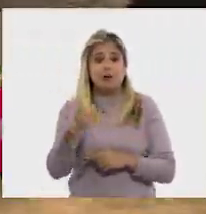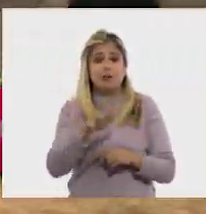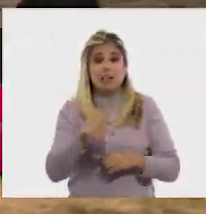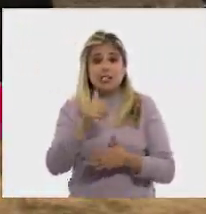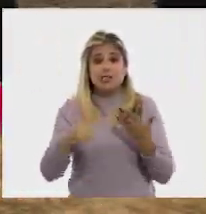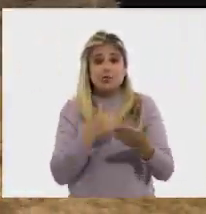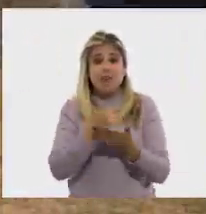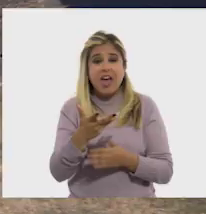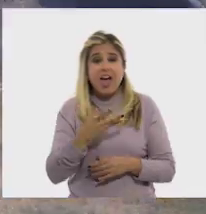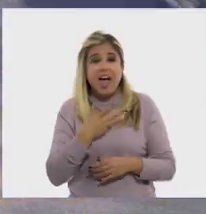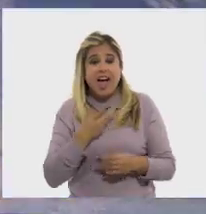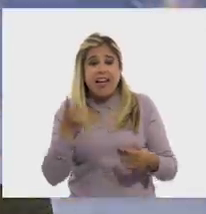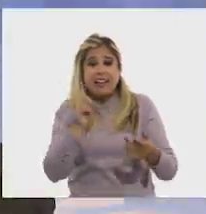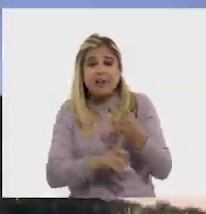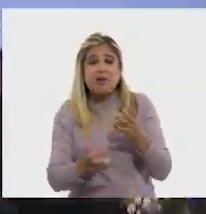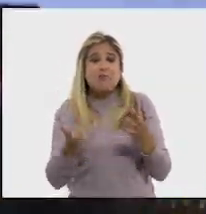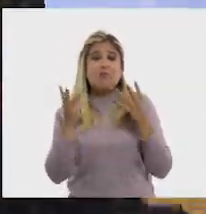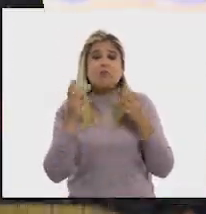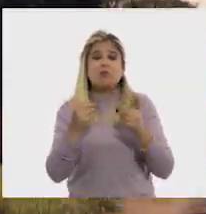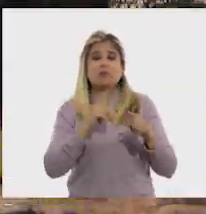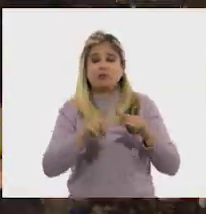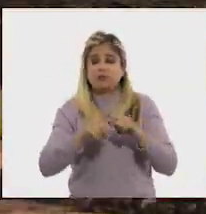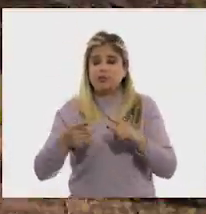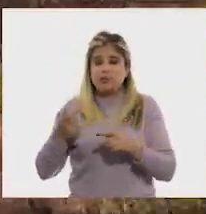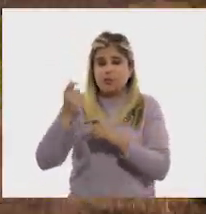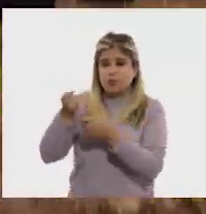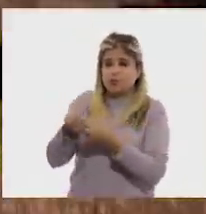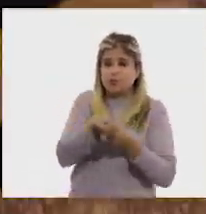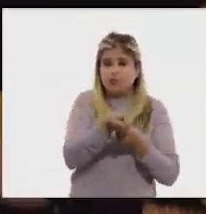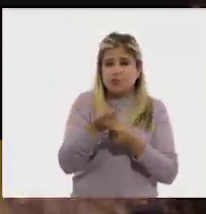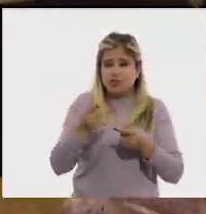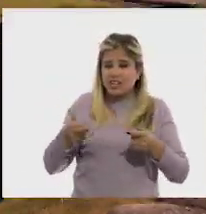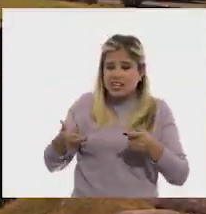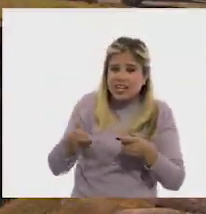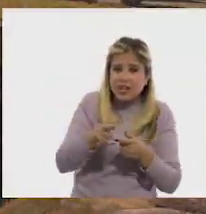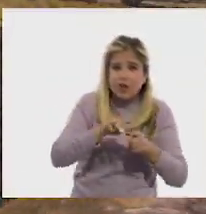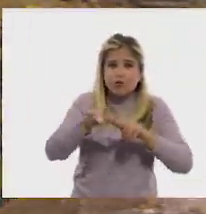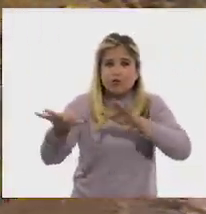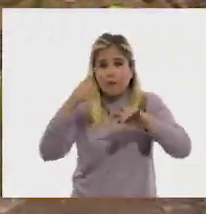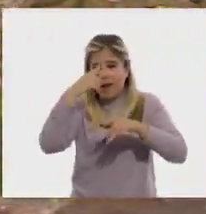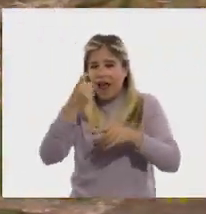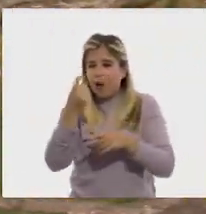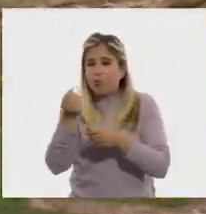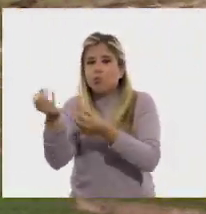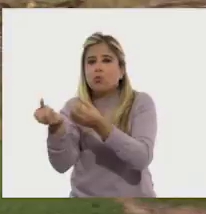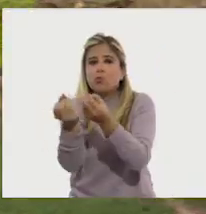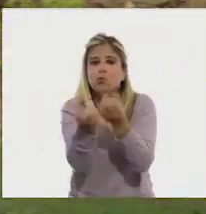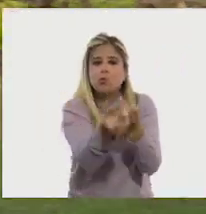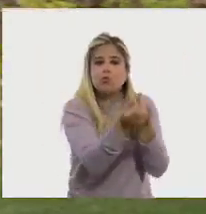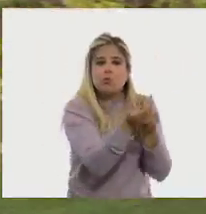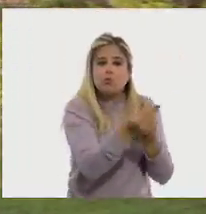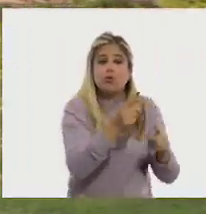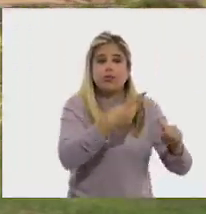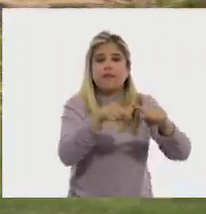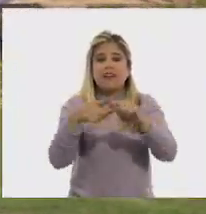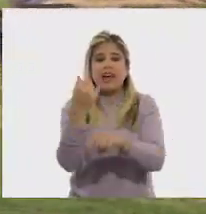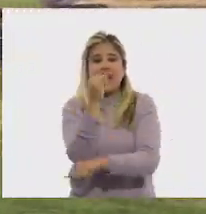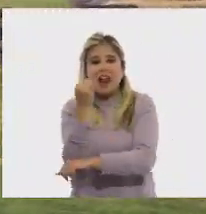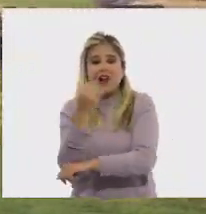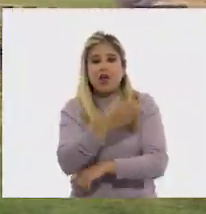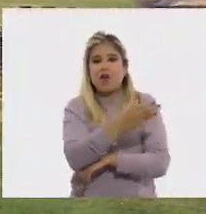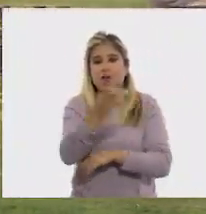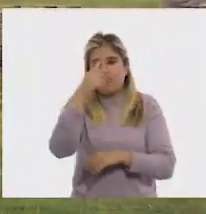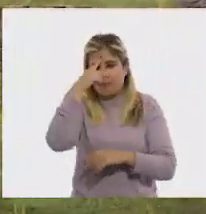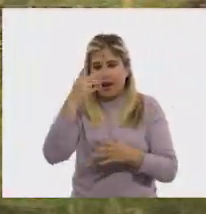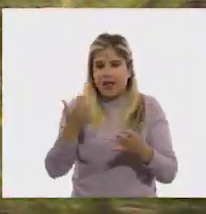ciudad contaba con una gran cantidad de canales de riego y acueductos que proporcionaban agua a numerosos jardines y campos de